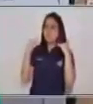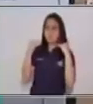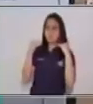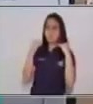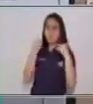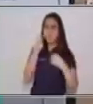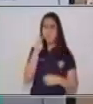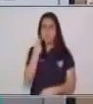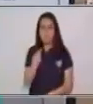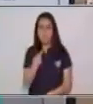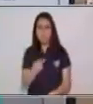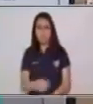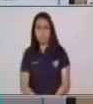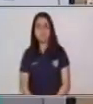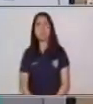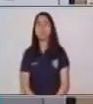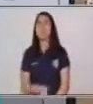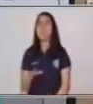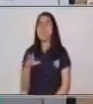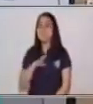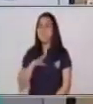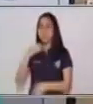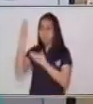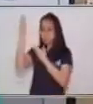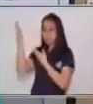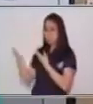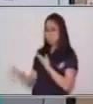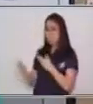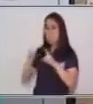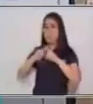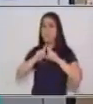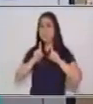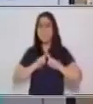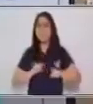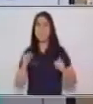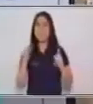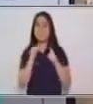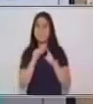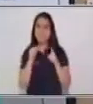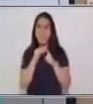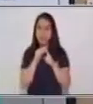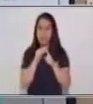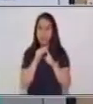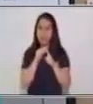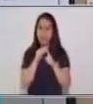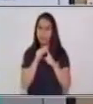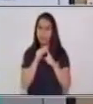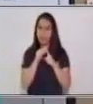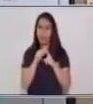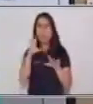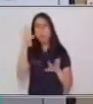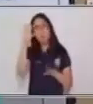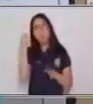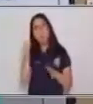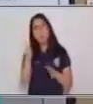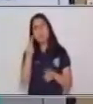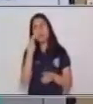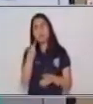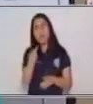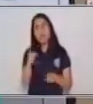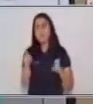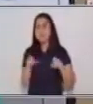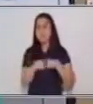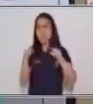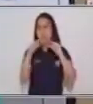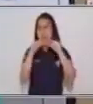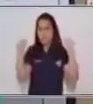pero no es una rima tan evidente como la consonante. Se le dice asonante porque como que no sonara normalmente a lo